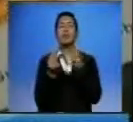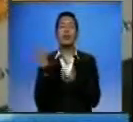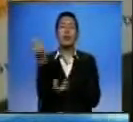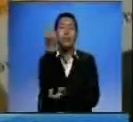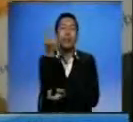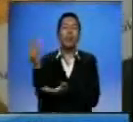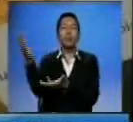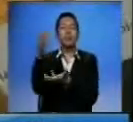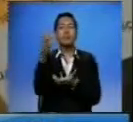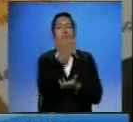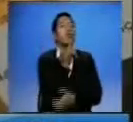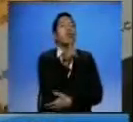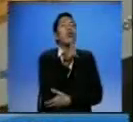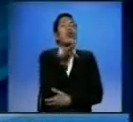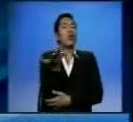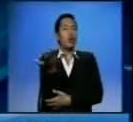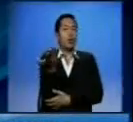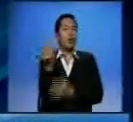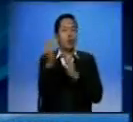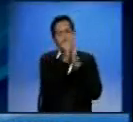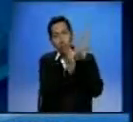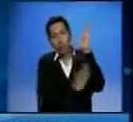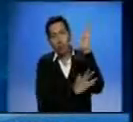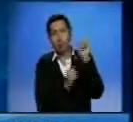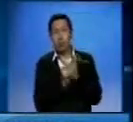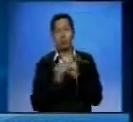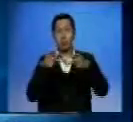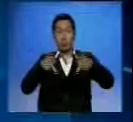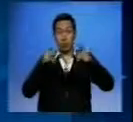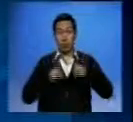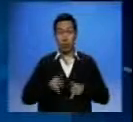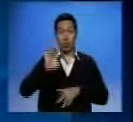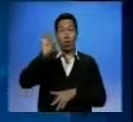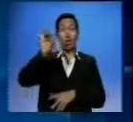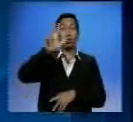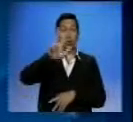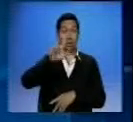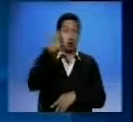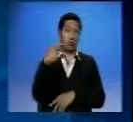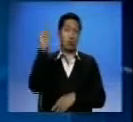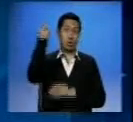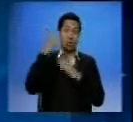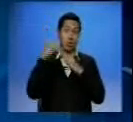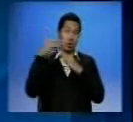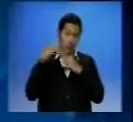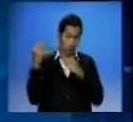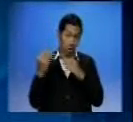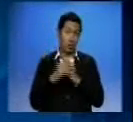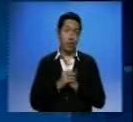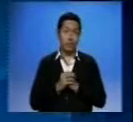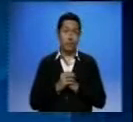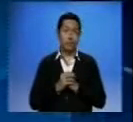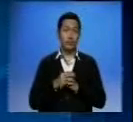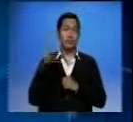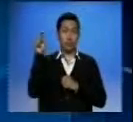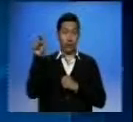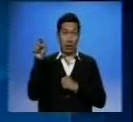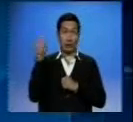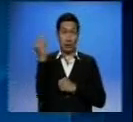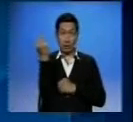los fondos económicos para el proyecto. El puente costará 83 millones de dólares. De ese